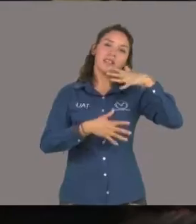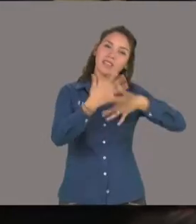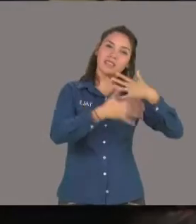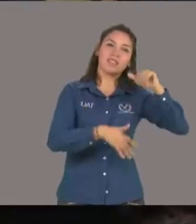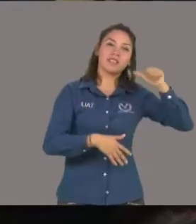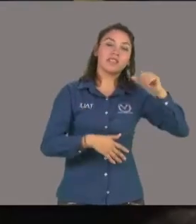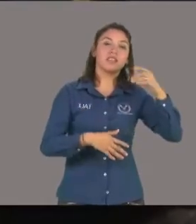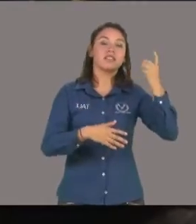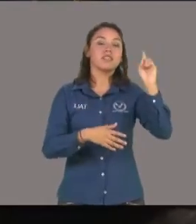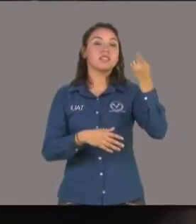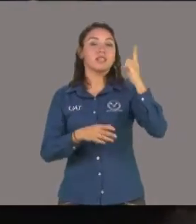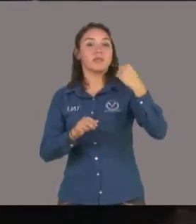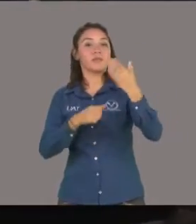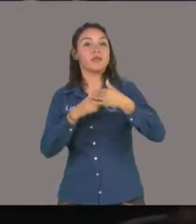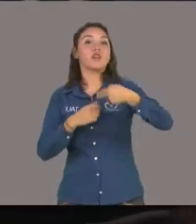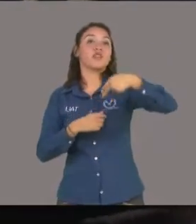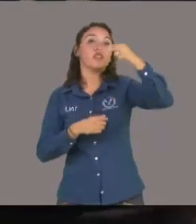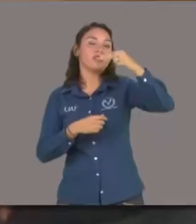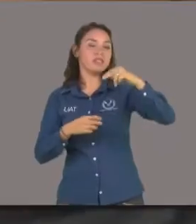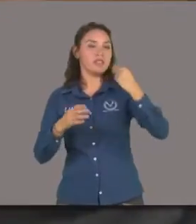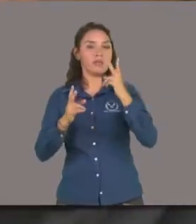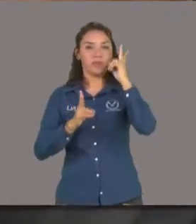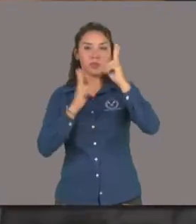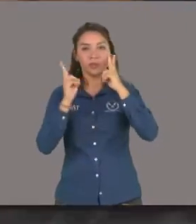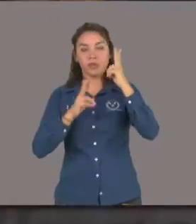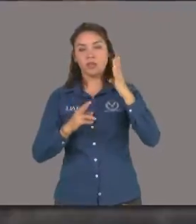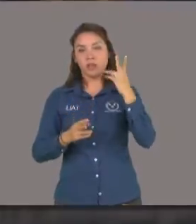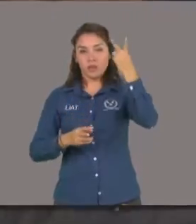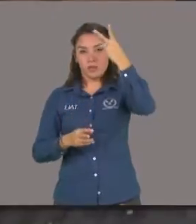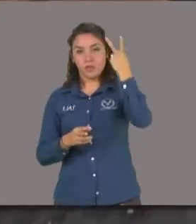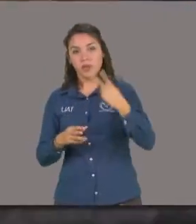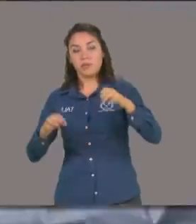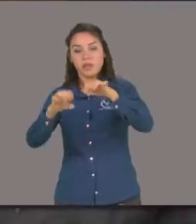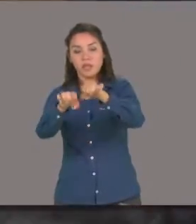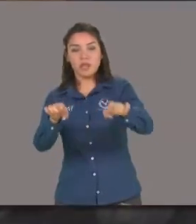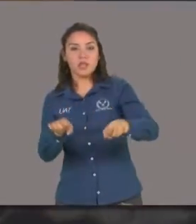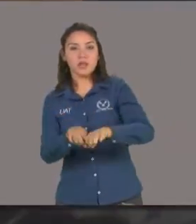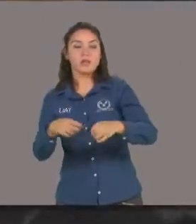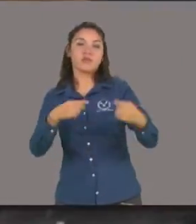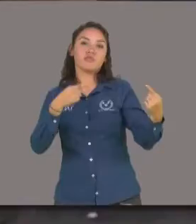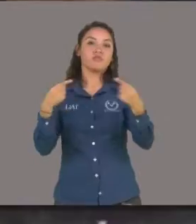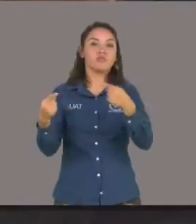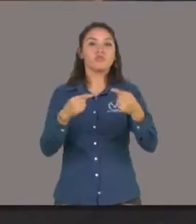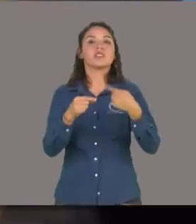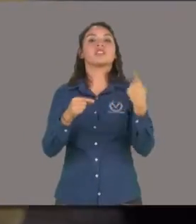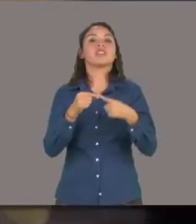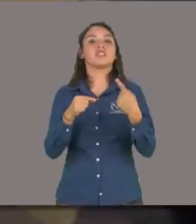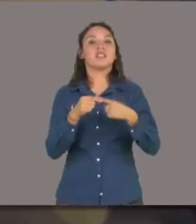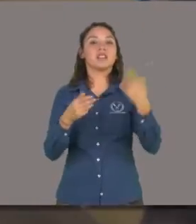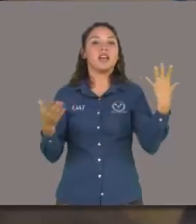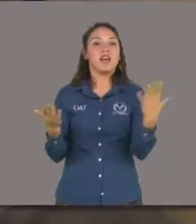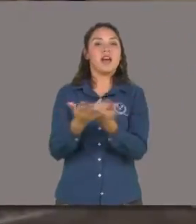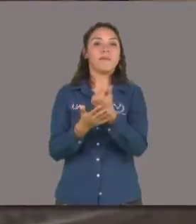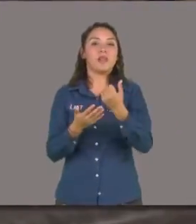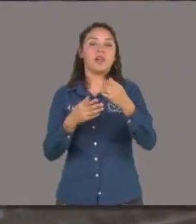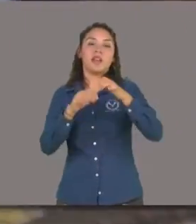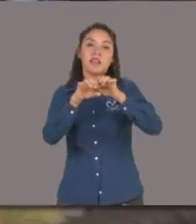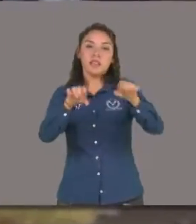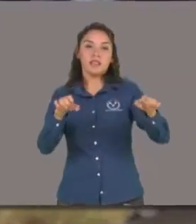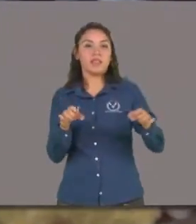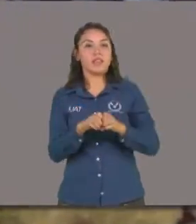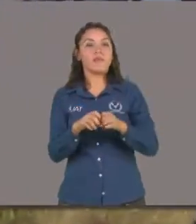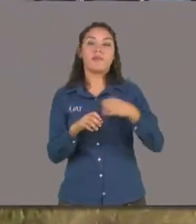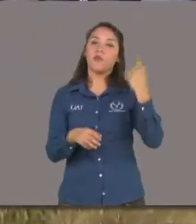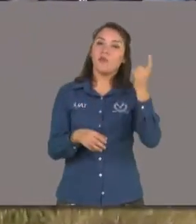los jóvenes que habrán de asistir a una justa muy norteña la cual se llevará a cabo los días 14, 15 y 16 de diciembre en la Sultana